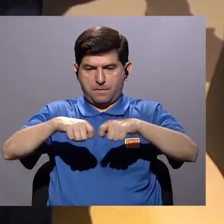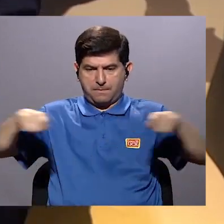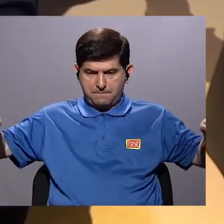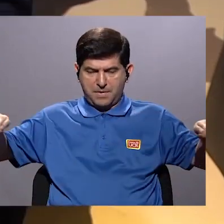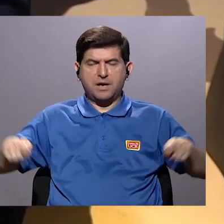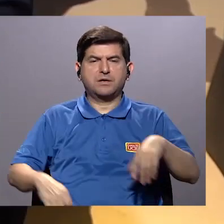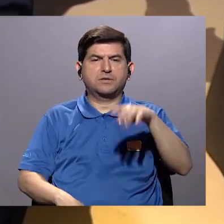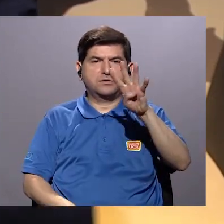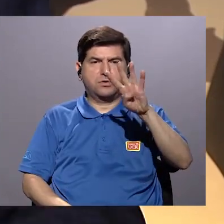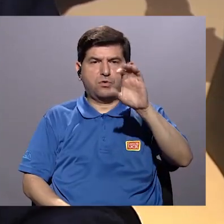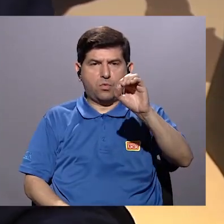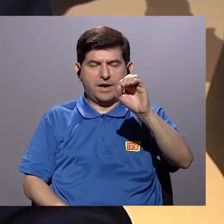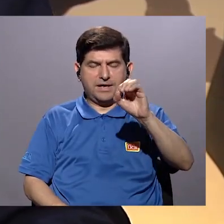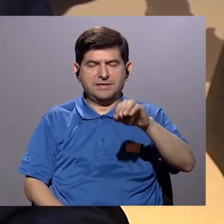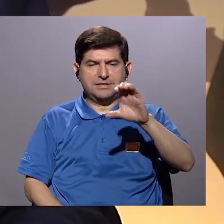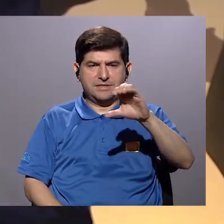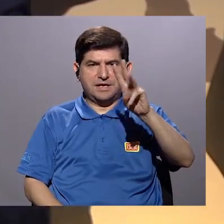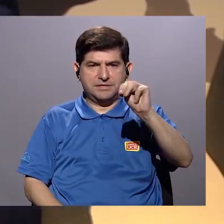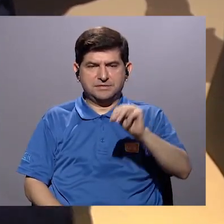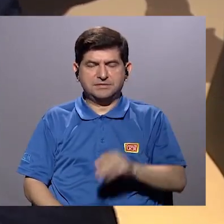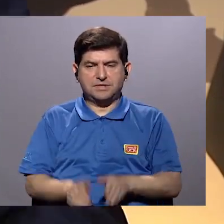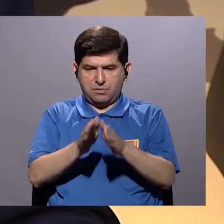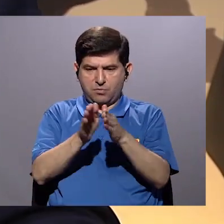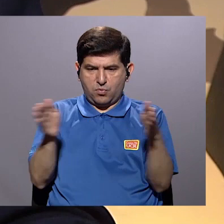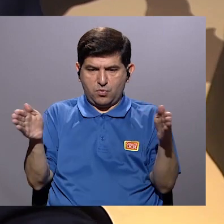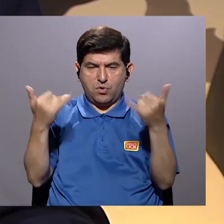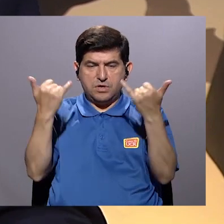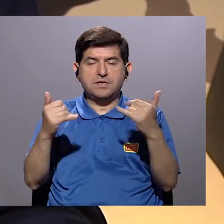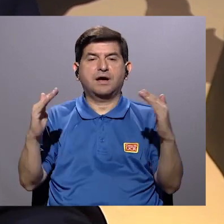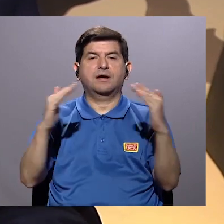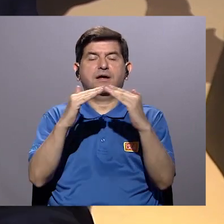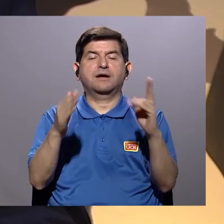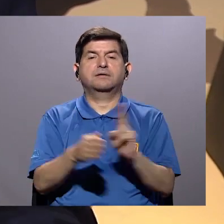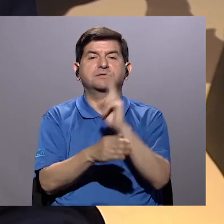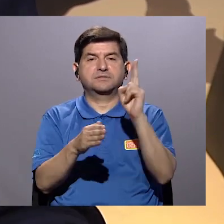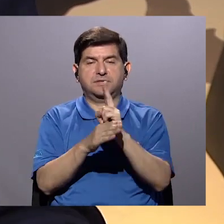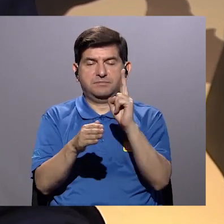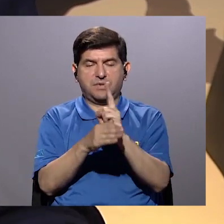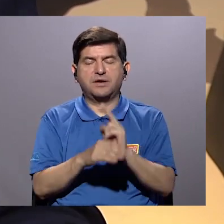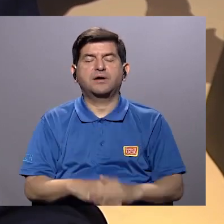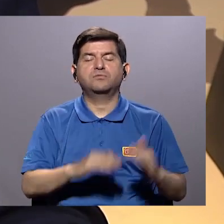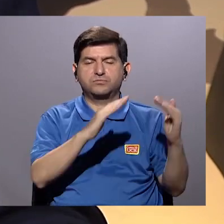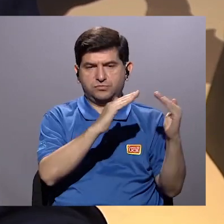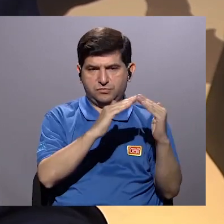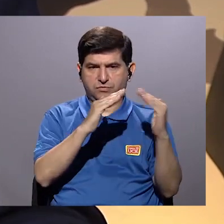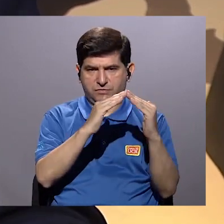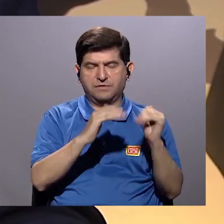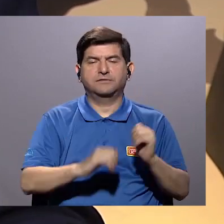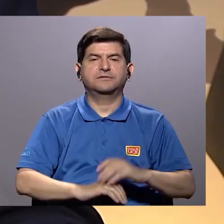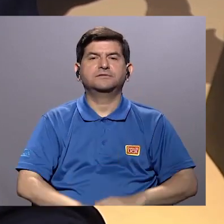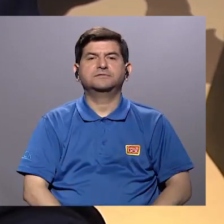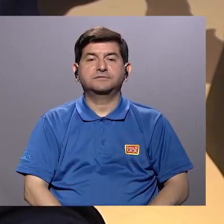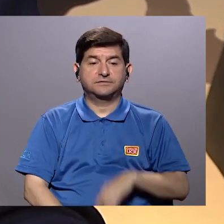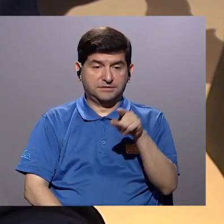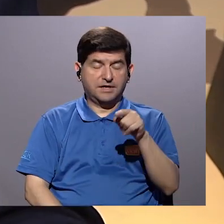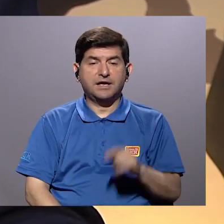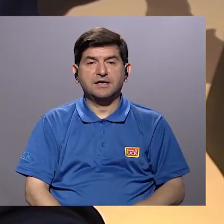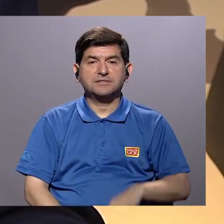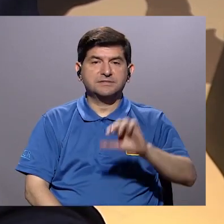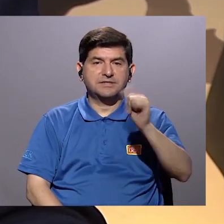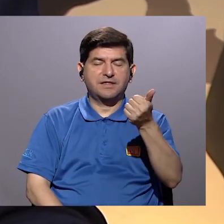unos 40 centímetros de espesor, que se puede colocar ya en una casa para usos domésticos y residenciales. Esta es una batería de